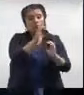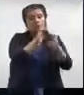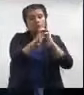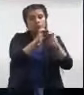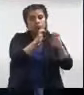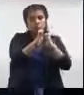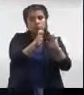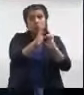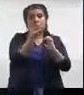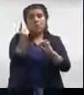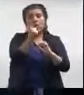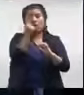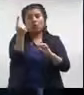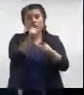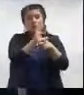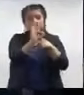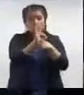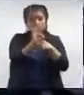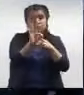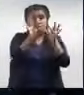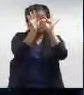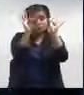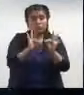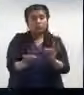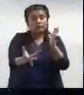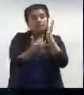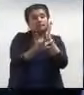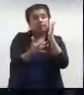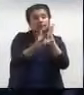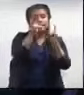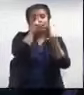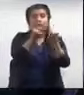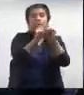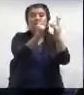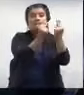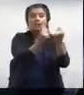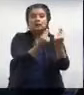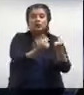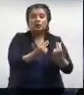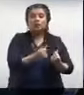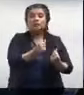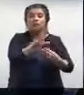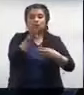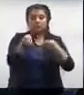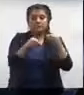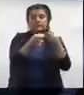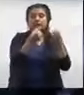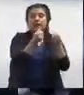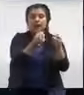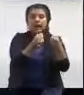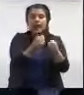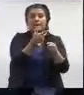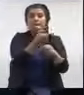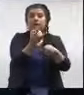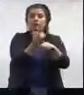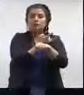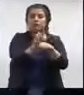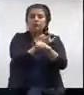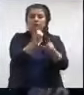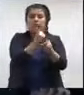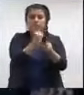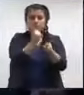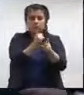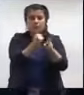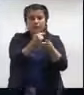las funciones de carácter técnico y financiero que se realicen para optimizar la utilización de los